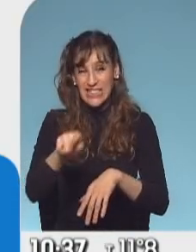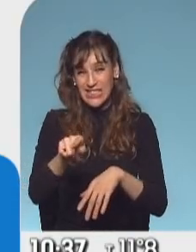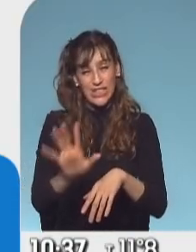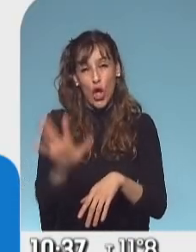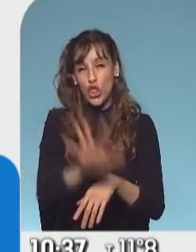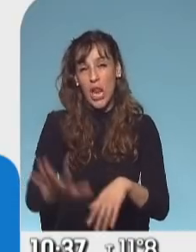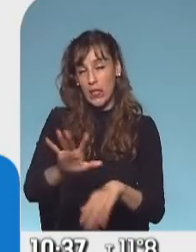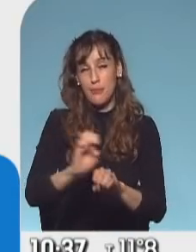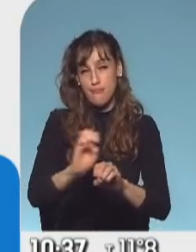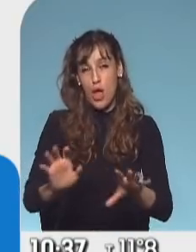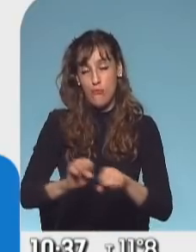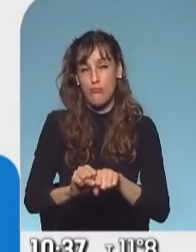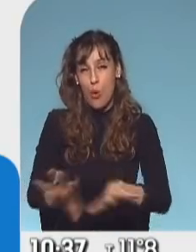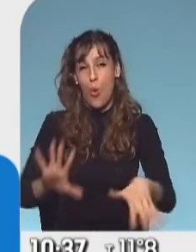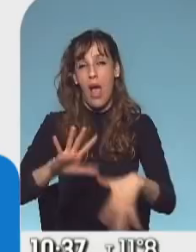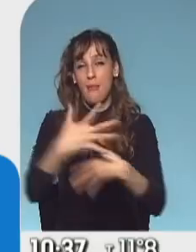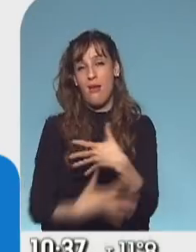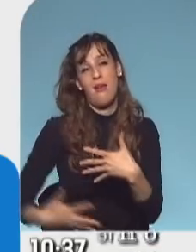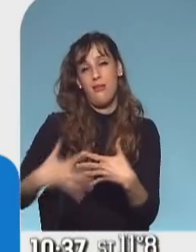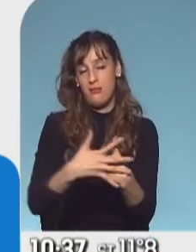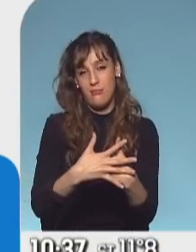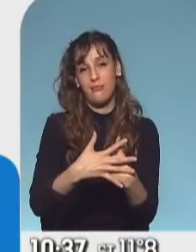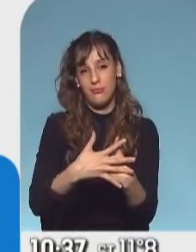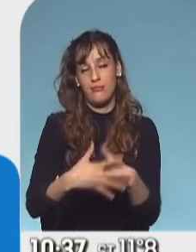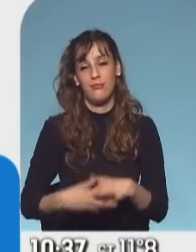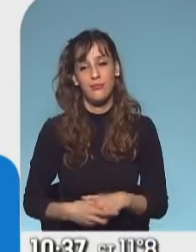del mundo, que es América Latina.